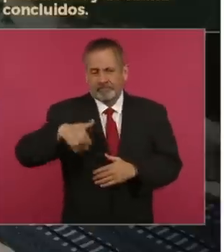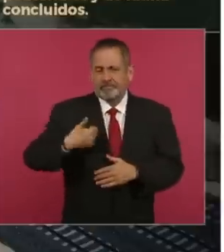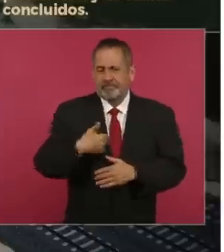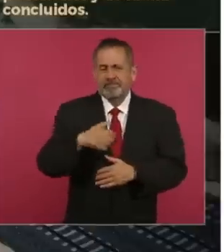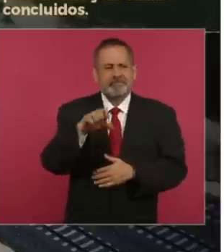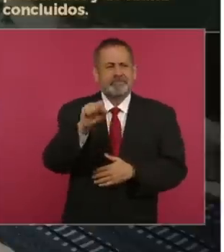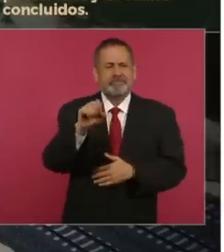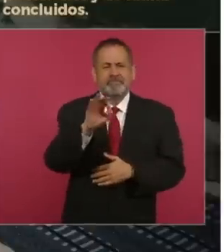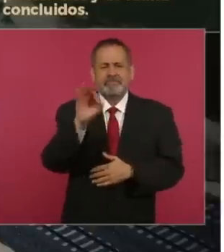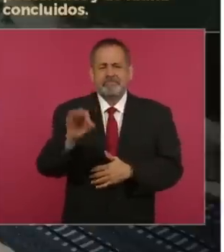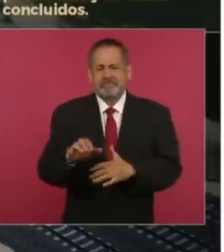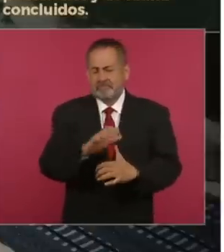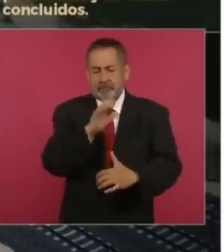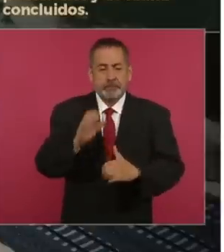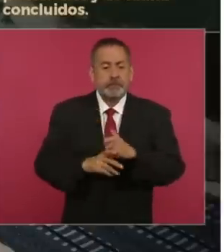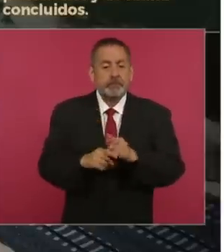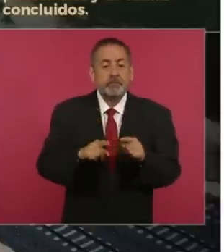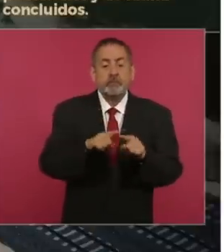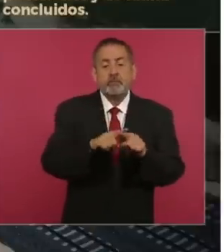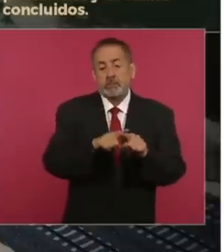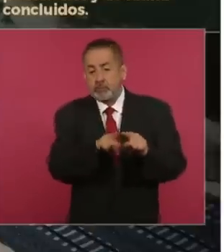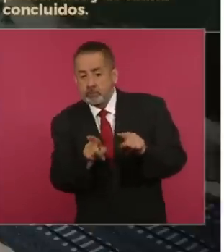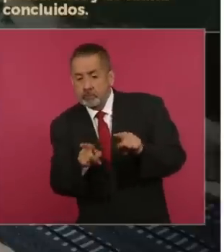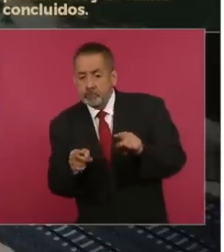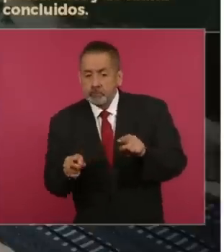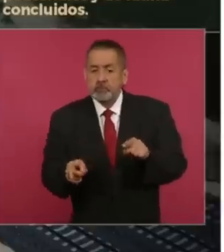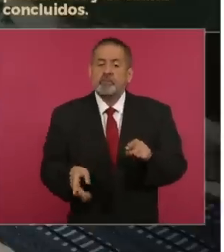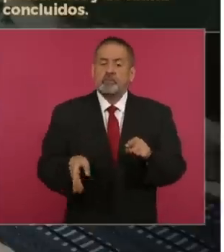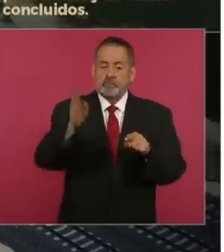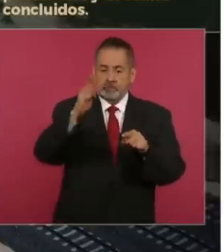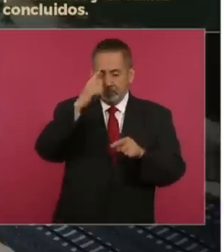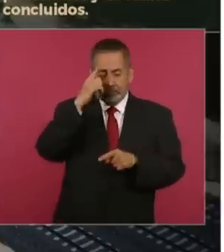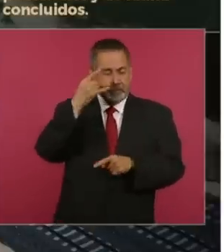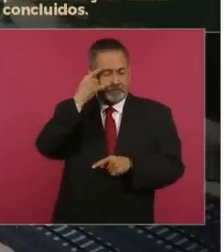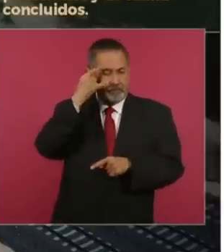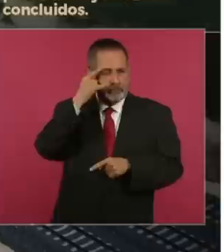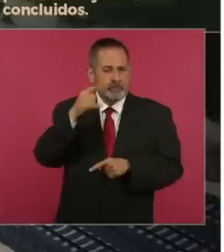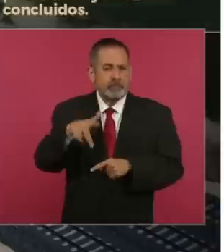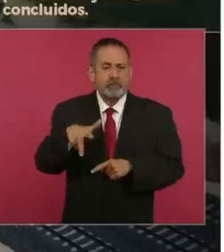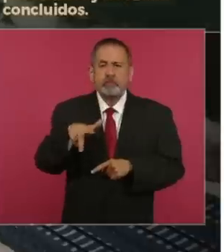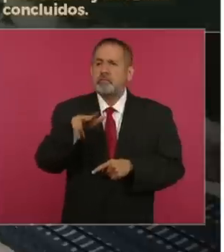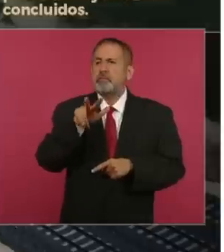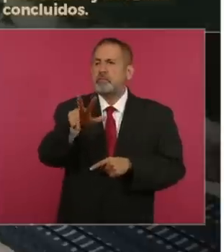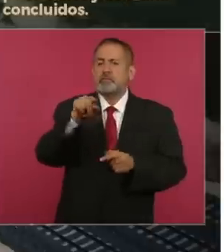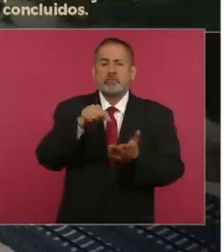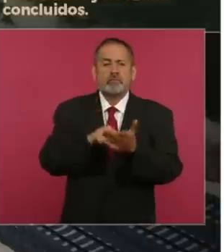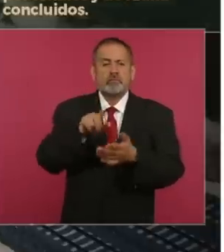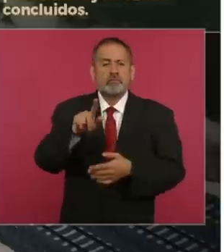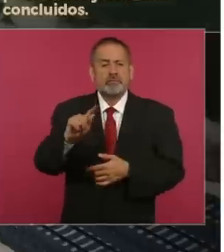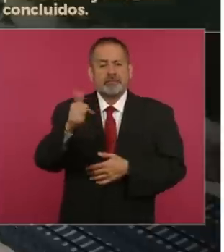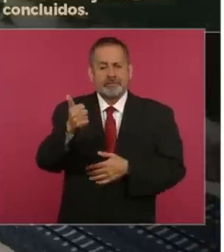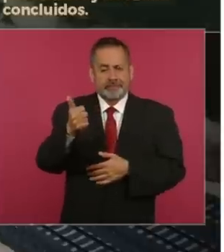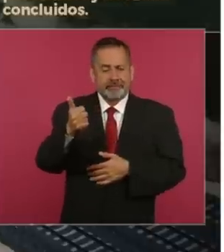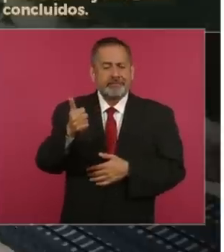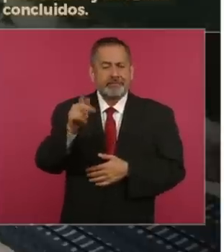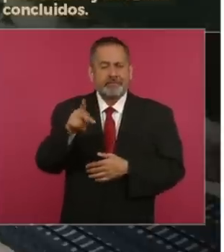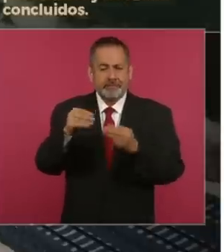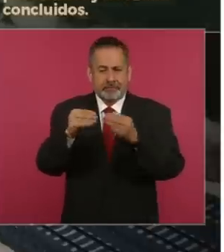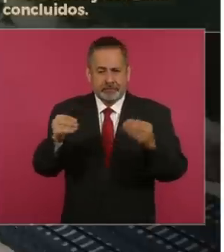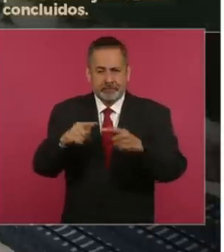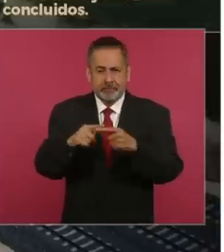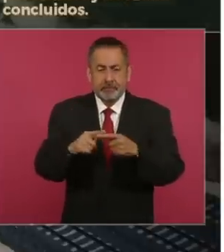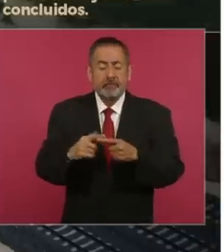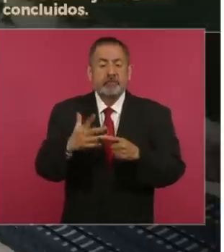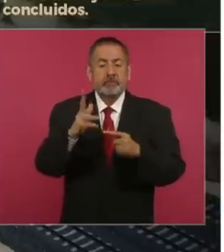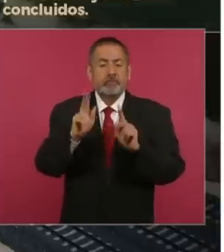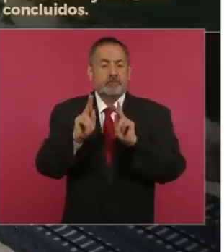componente importante de este tramo es el libramiento ferroviario de Campeche, que son 18.76 kilómetros Con cinco